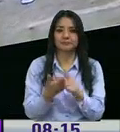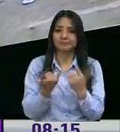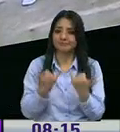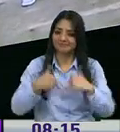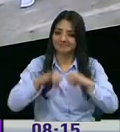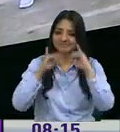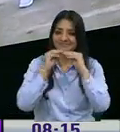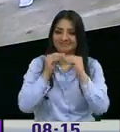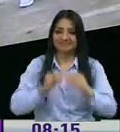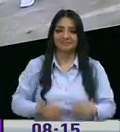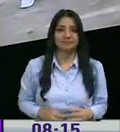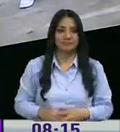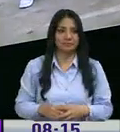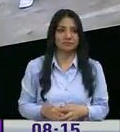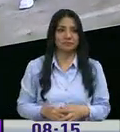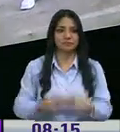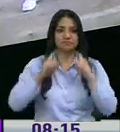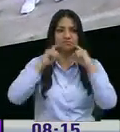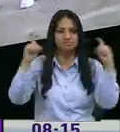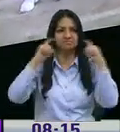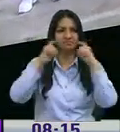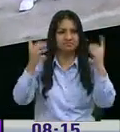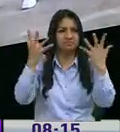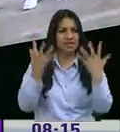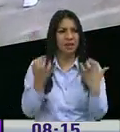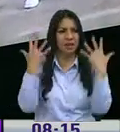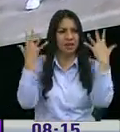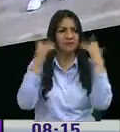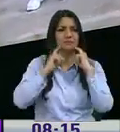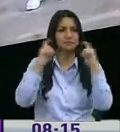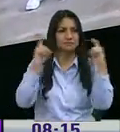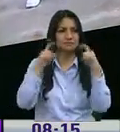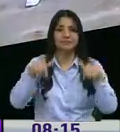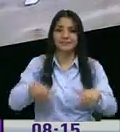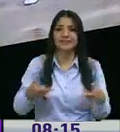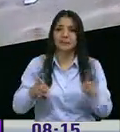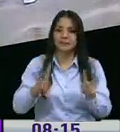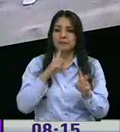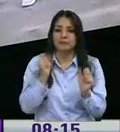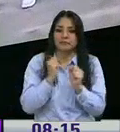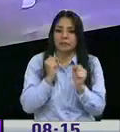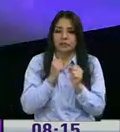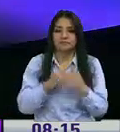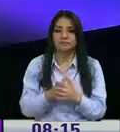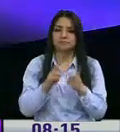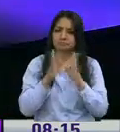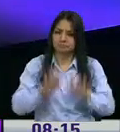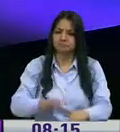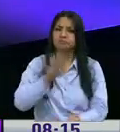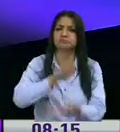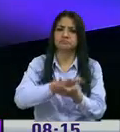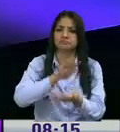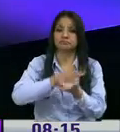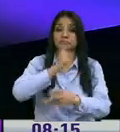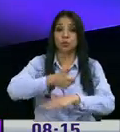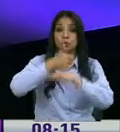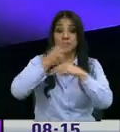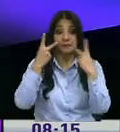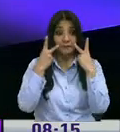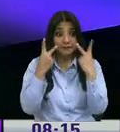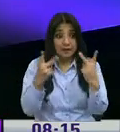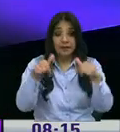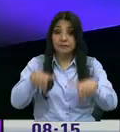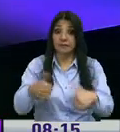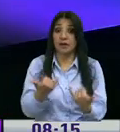ustedes continúan yo tengo frío gracias a ti vecinos tranquilidad que ya las autoridades han visto el